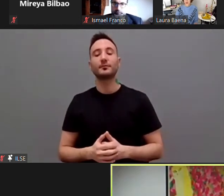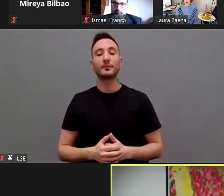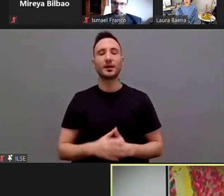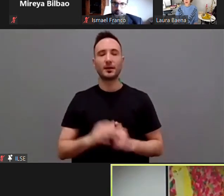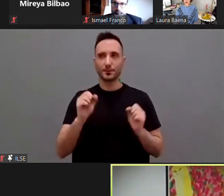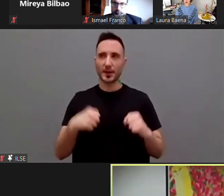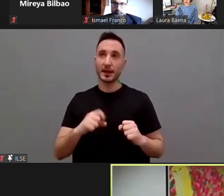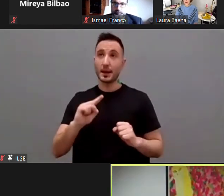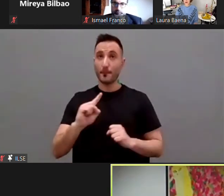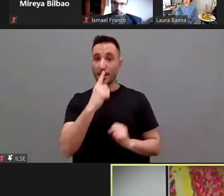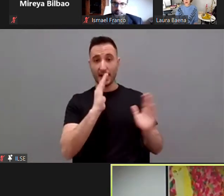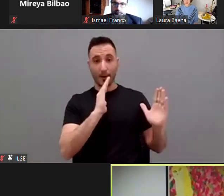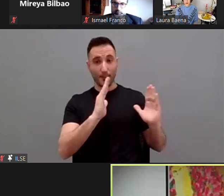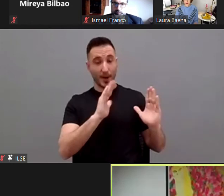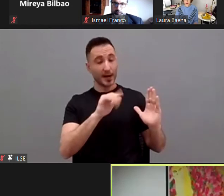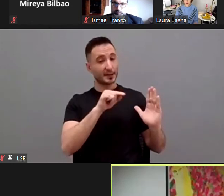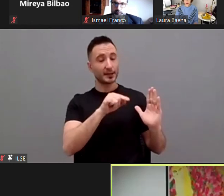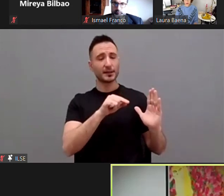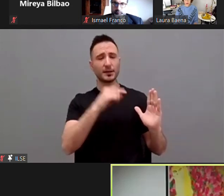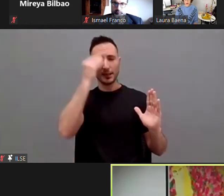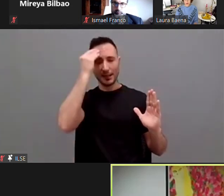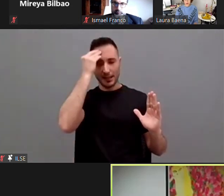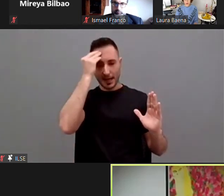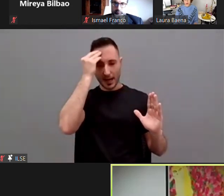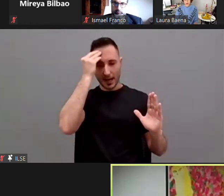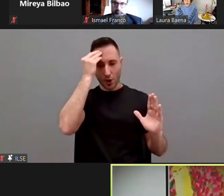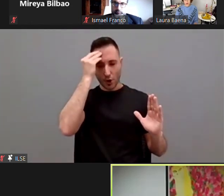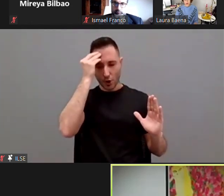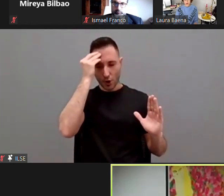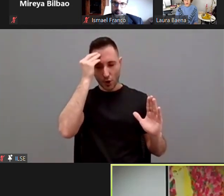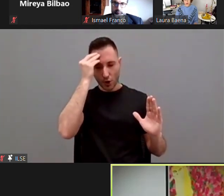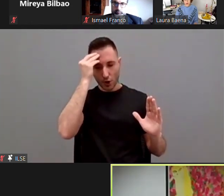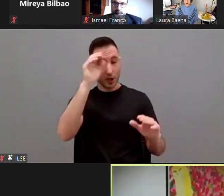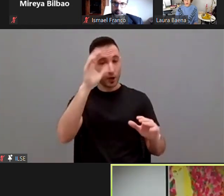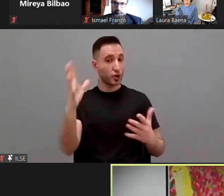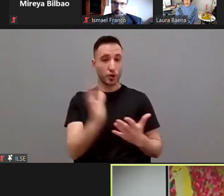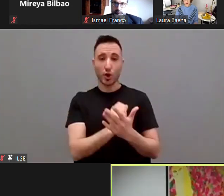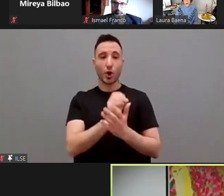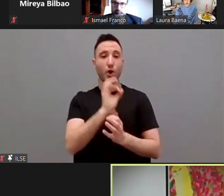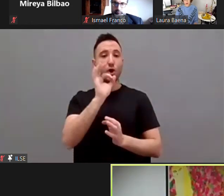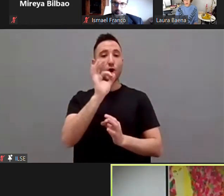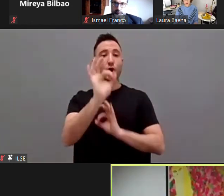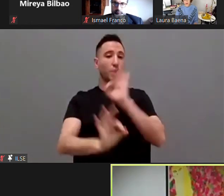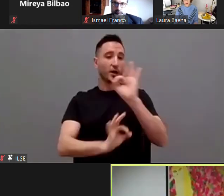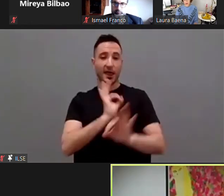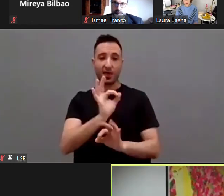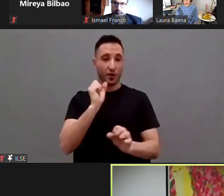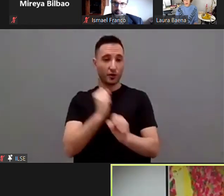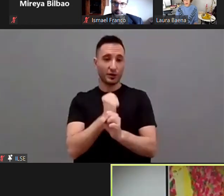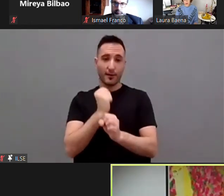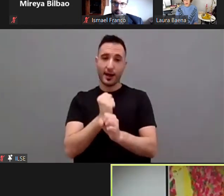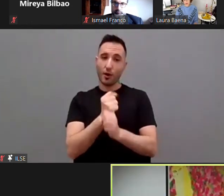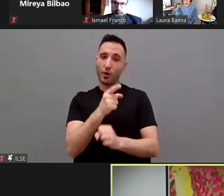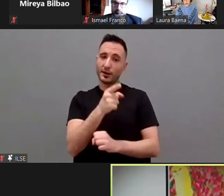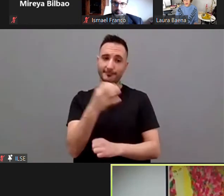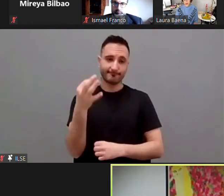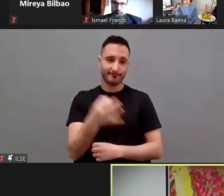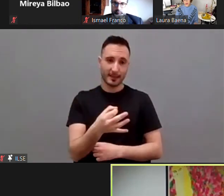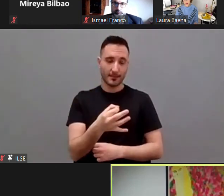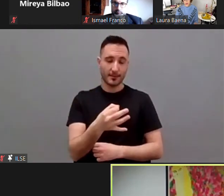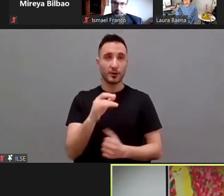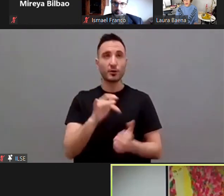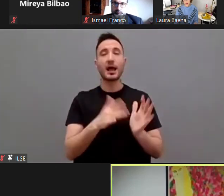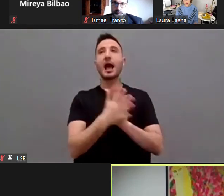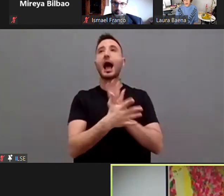parte, yo creo que todo depende de la organización del trabajo, quiero decir, que no se puede generalizar.